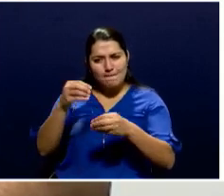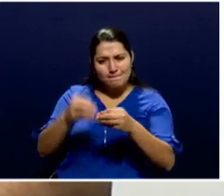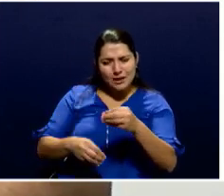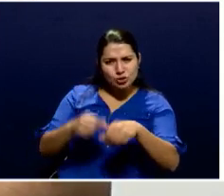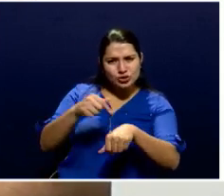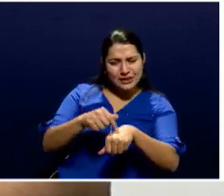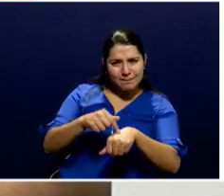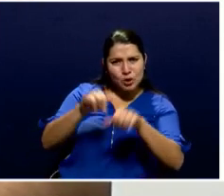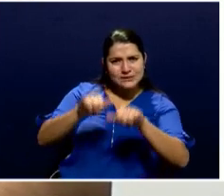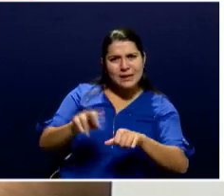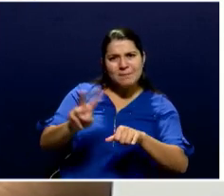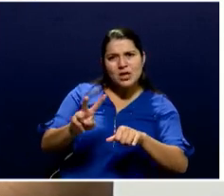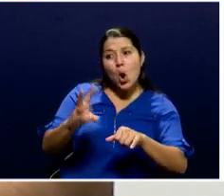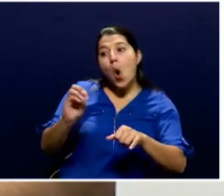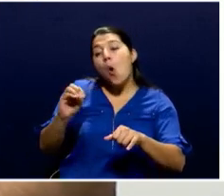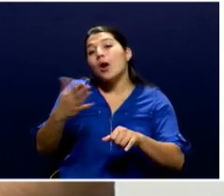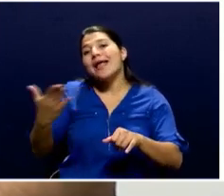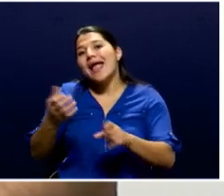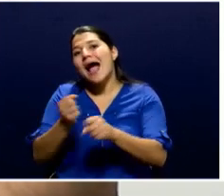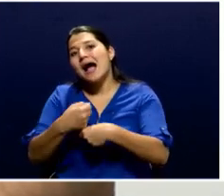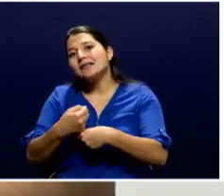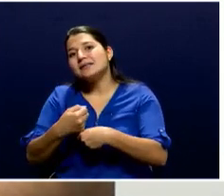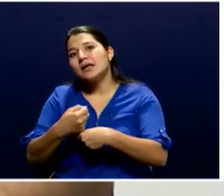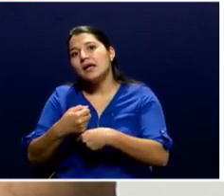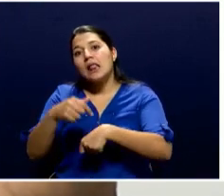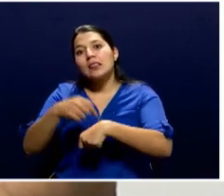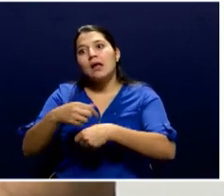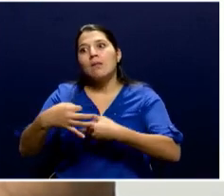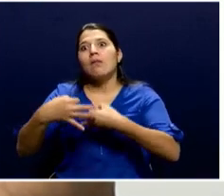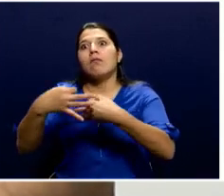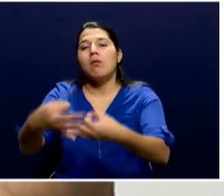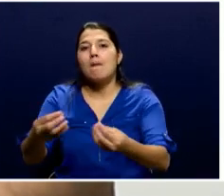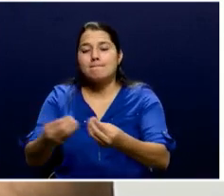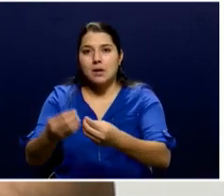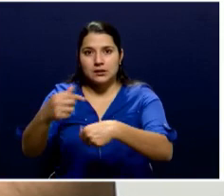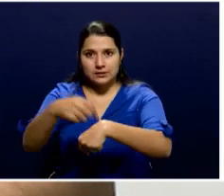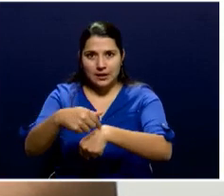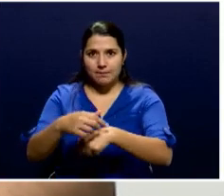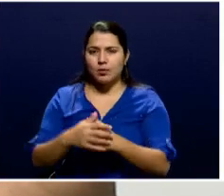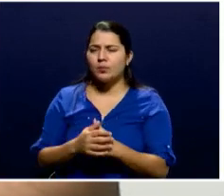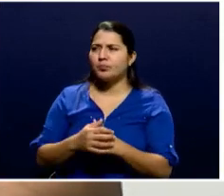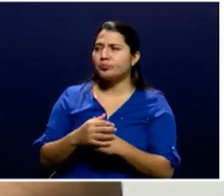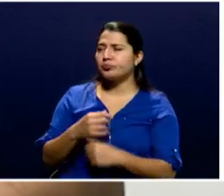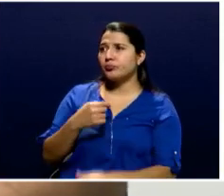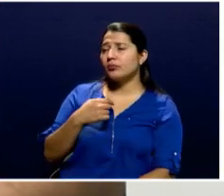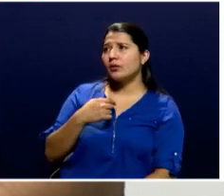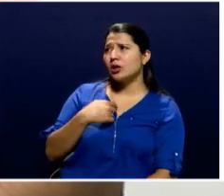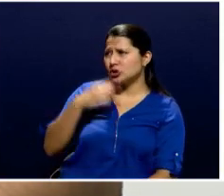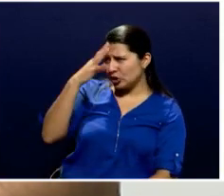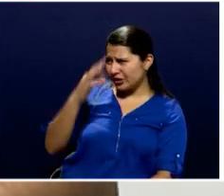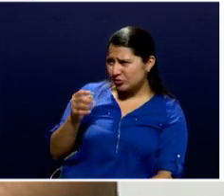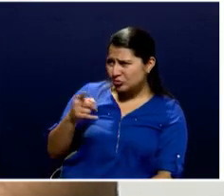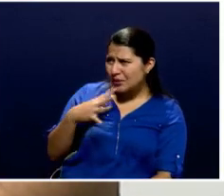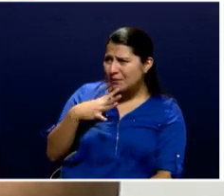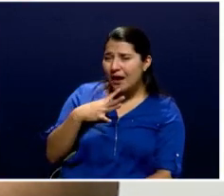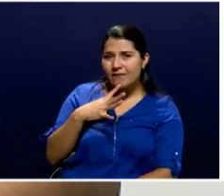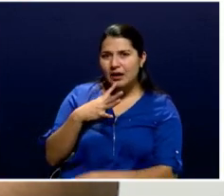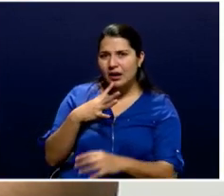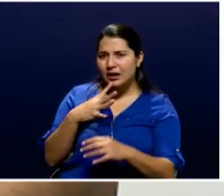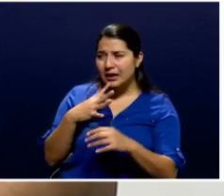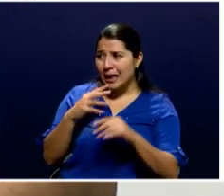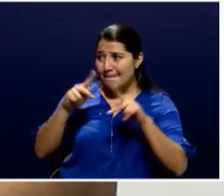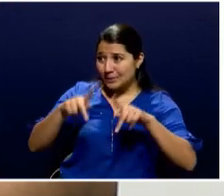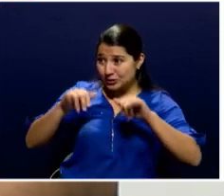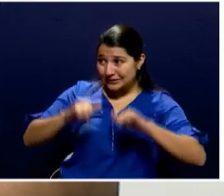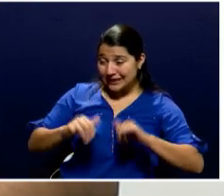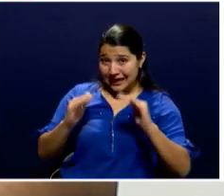Digamos, las cuarentenas supongo que se está refiriendo a las cuarentenas de la población en general, ¿verdad? Yo creo que las cuarentenas